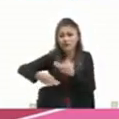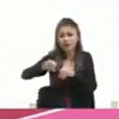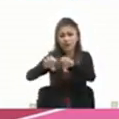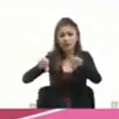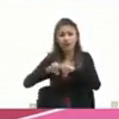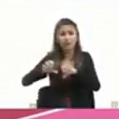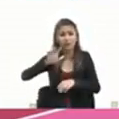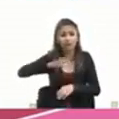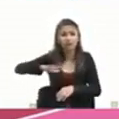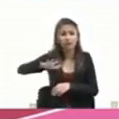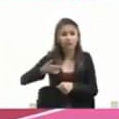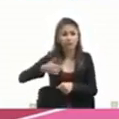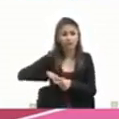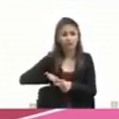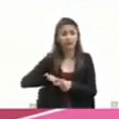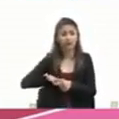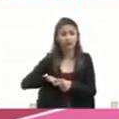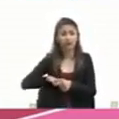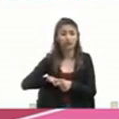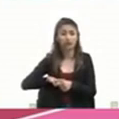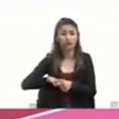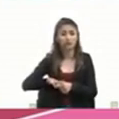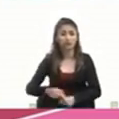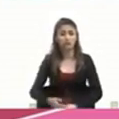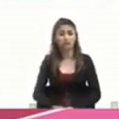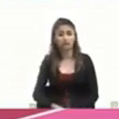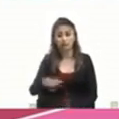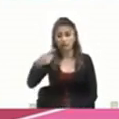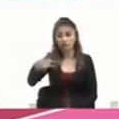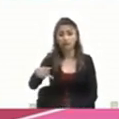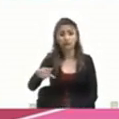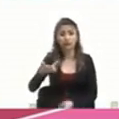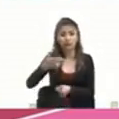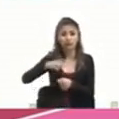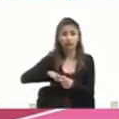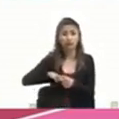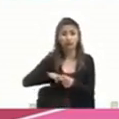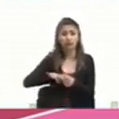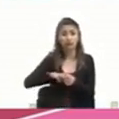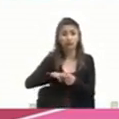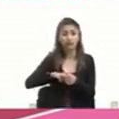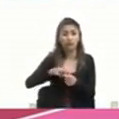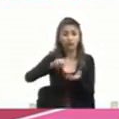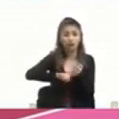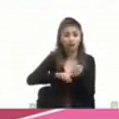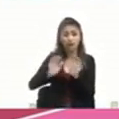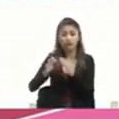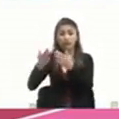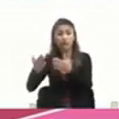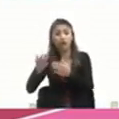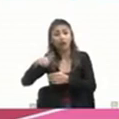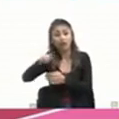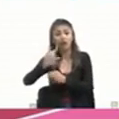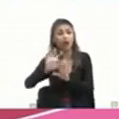equipo que coadyuva en hospitales públicos y privados